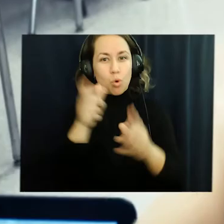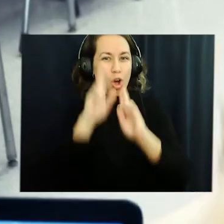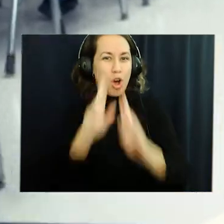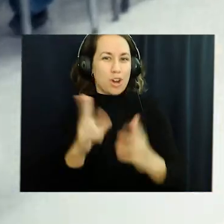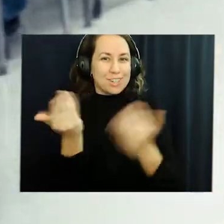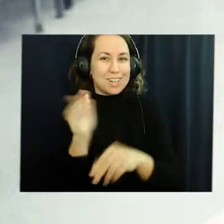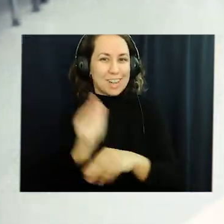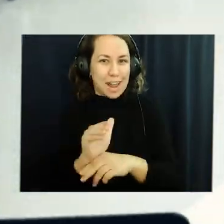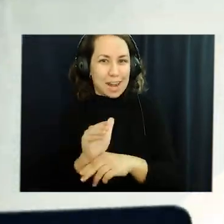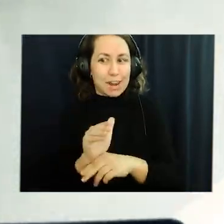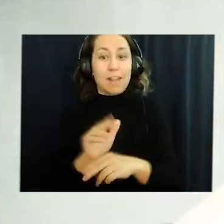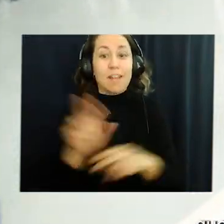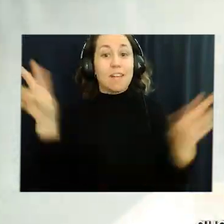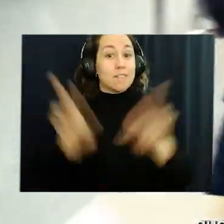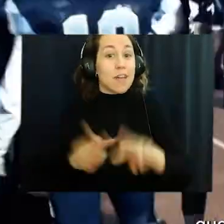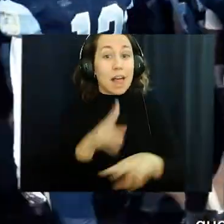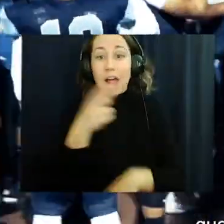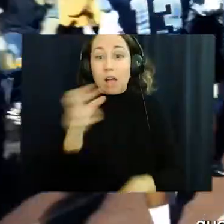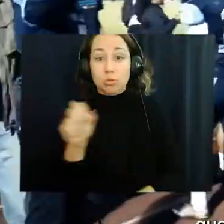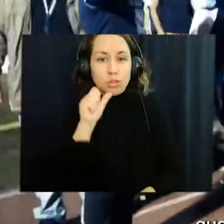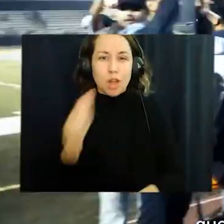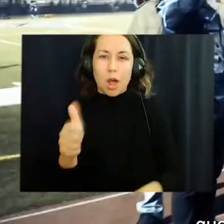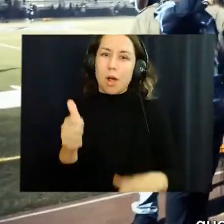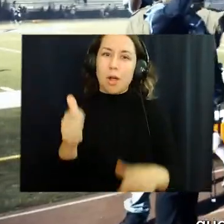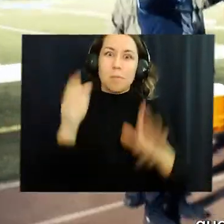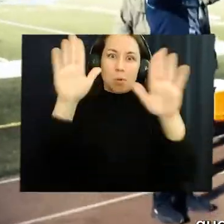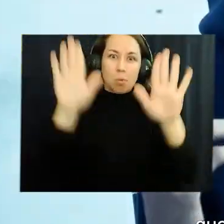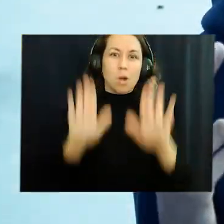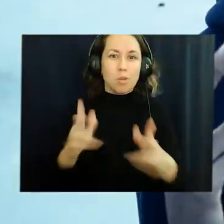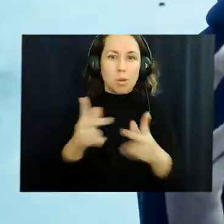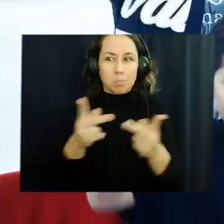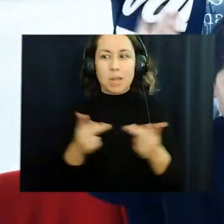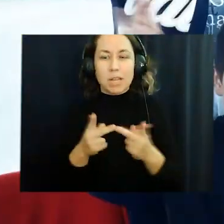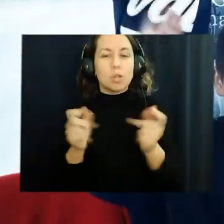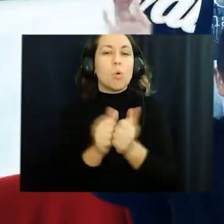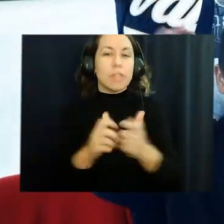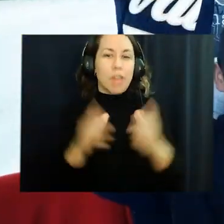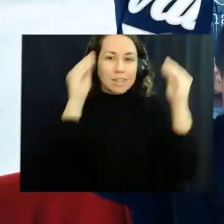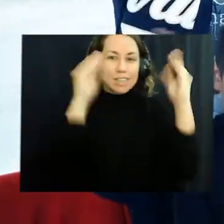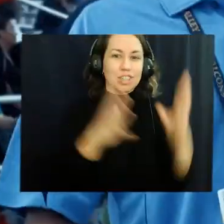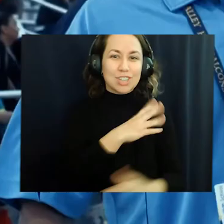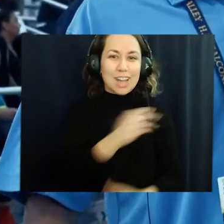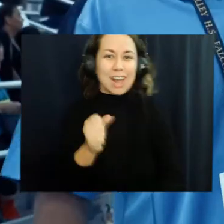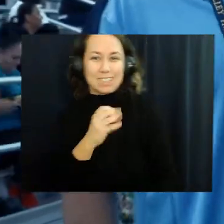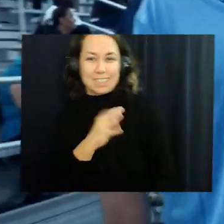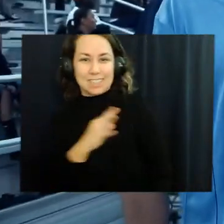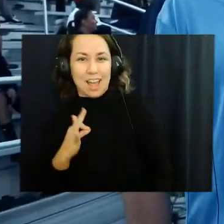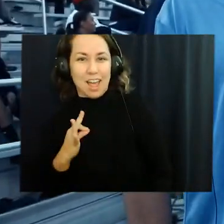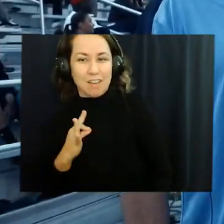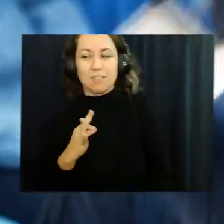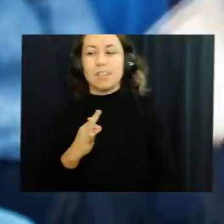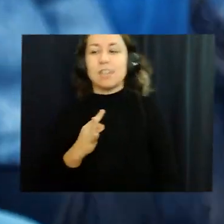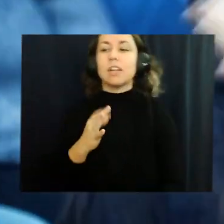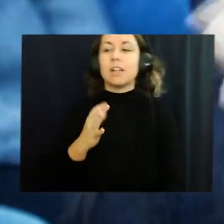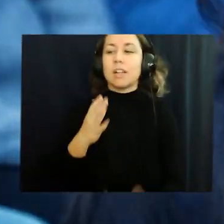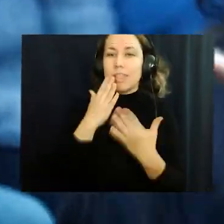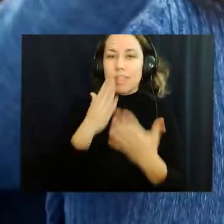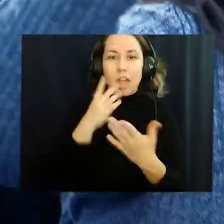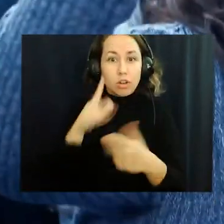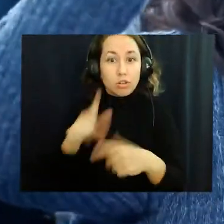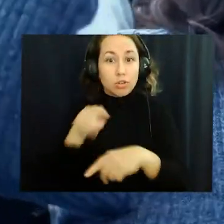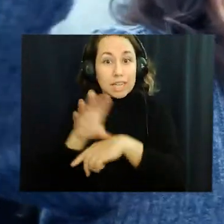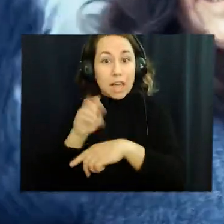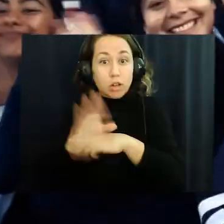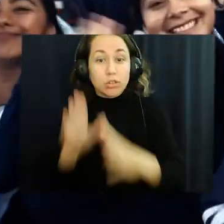sin nuestros maestros y personal. Quiero ofrecer agradecimiento especial a los consejeros Sandra Pérez, Andrés Guillén, Gloria García